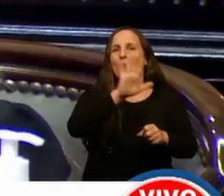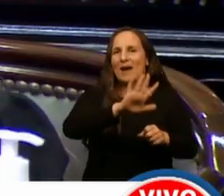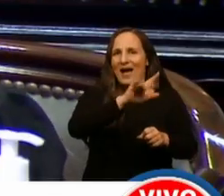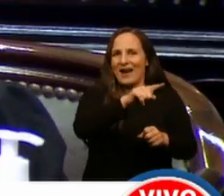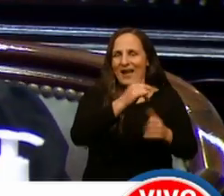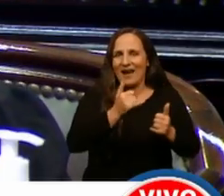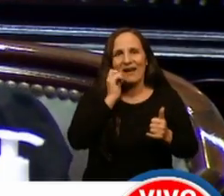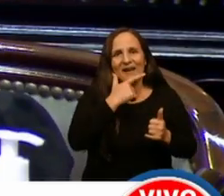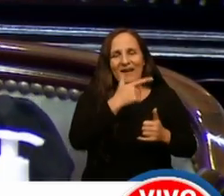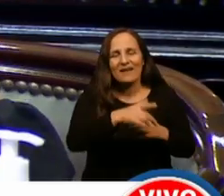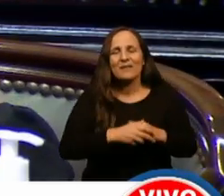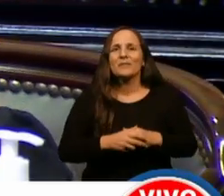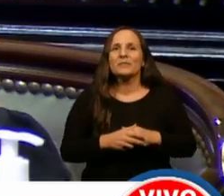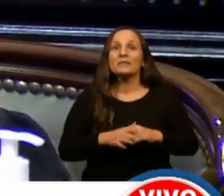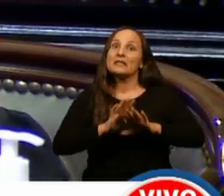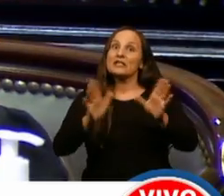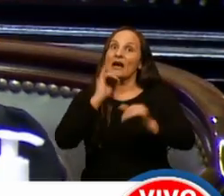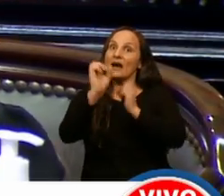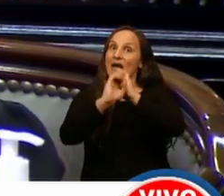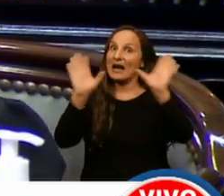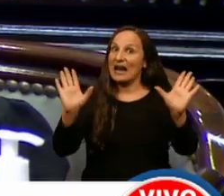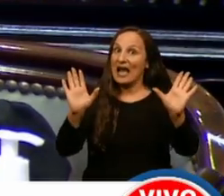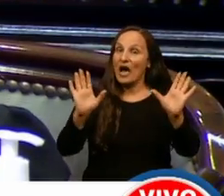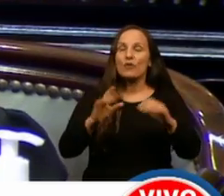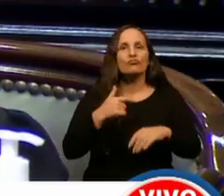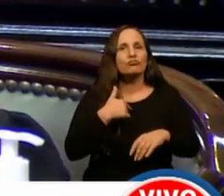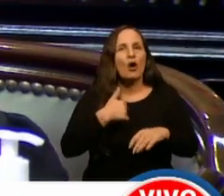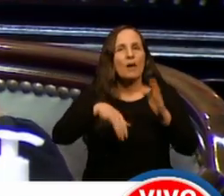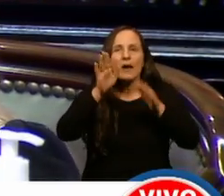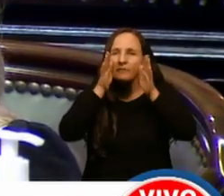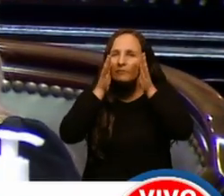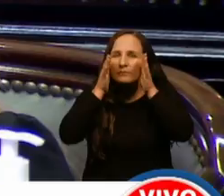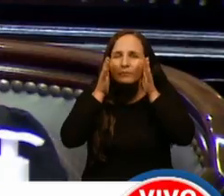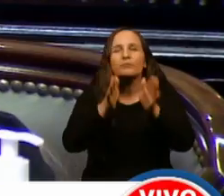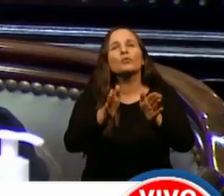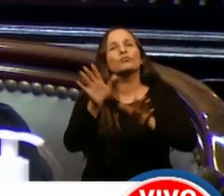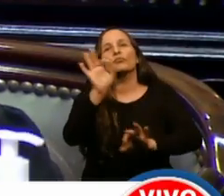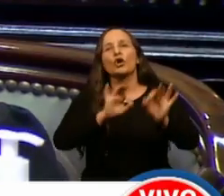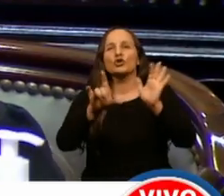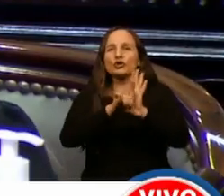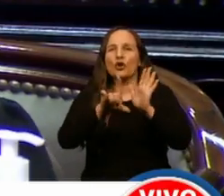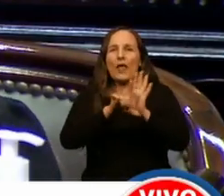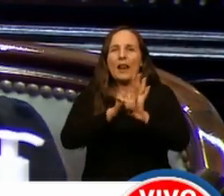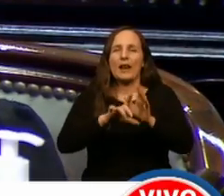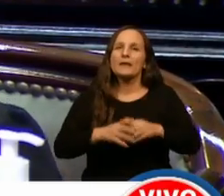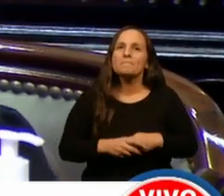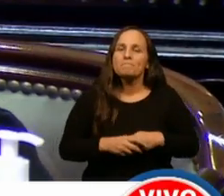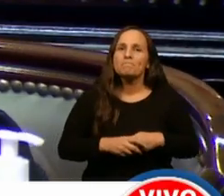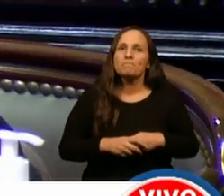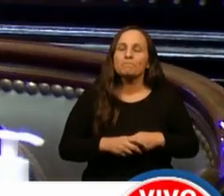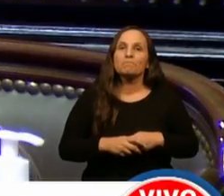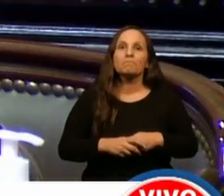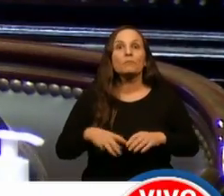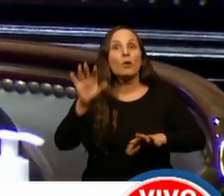bien hechas estas declaraciones me voy a abocar al contenido a este proyecto en particular el proyecto que